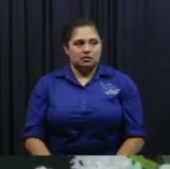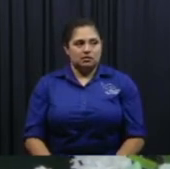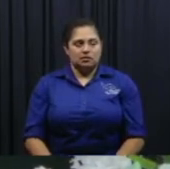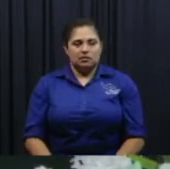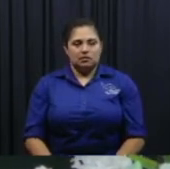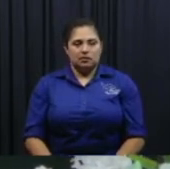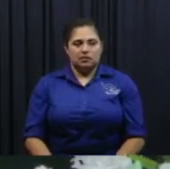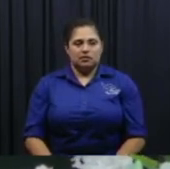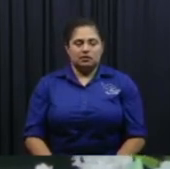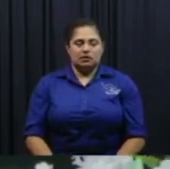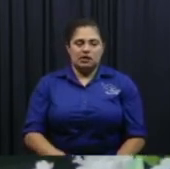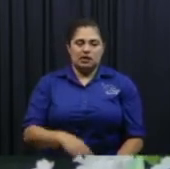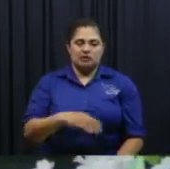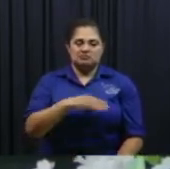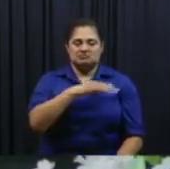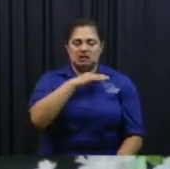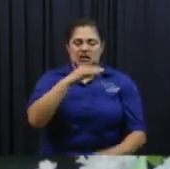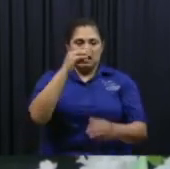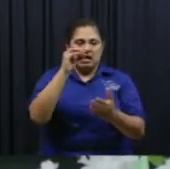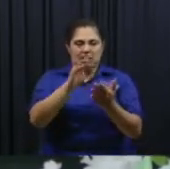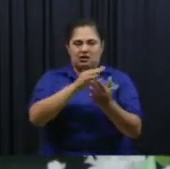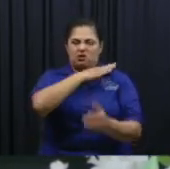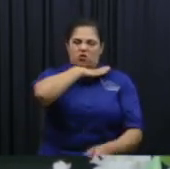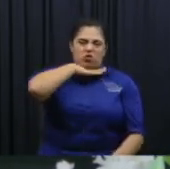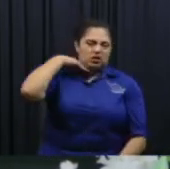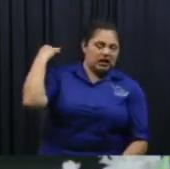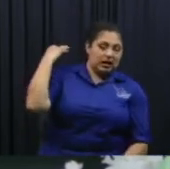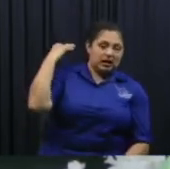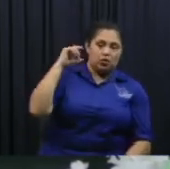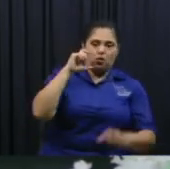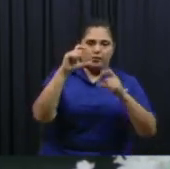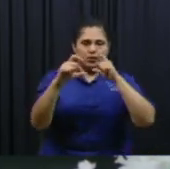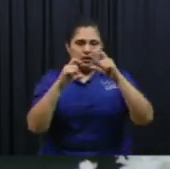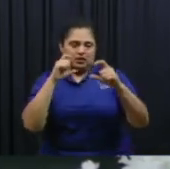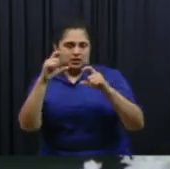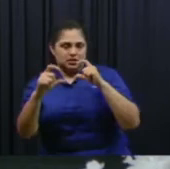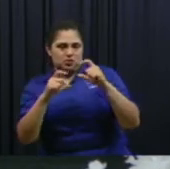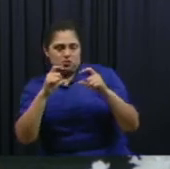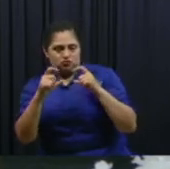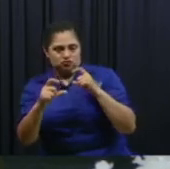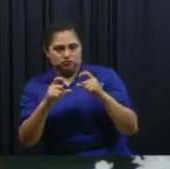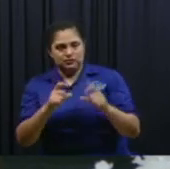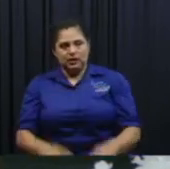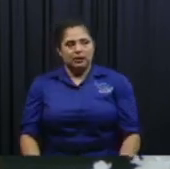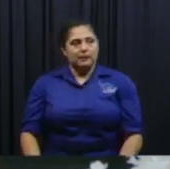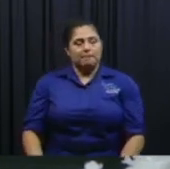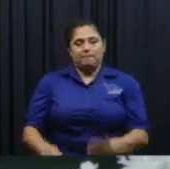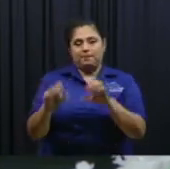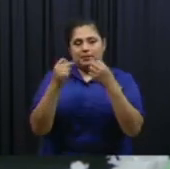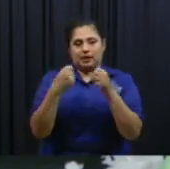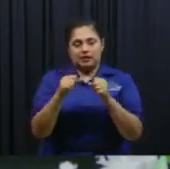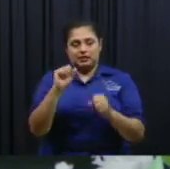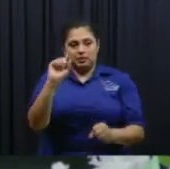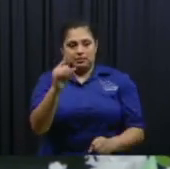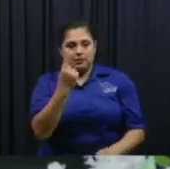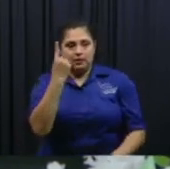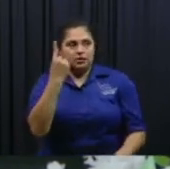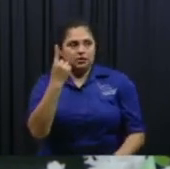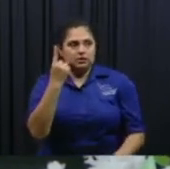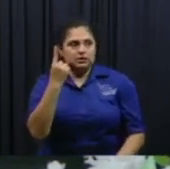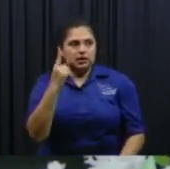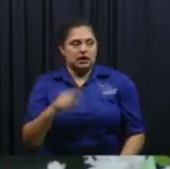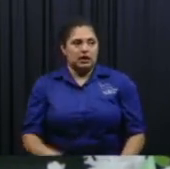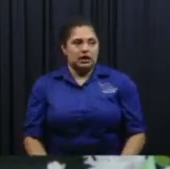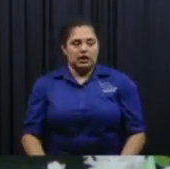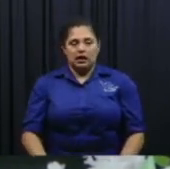Ah Es cortar la comunicación con la cabeza aunque no estés descabezado porque lo que hace es lo primero es que deja